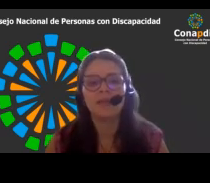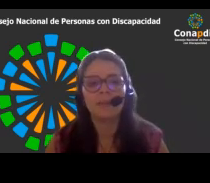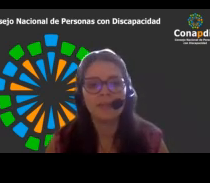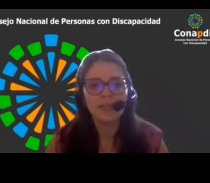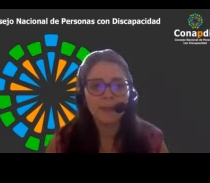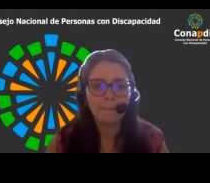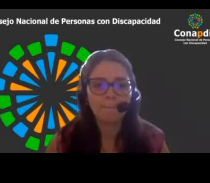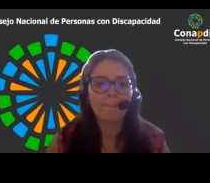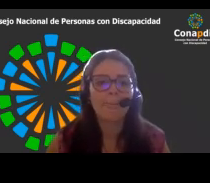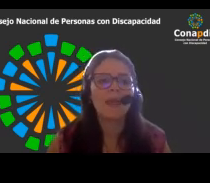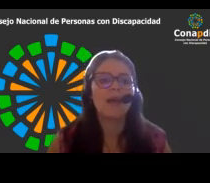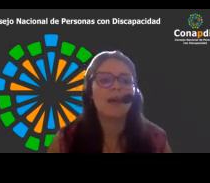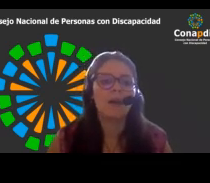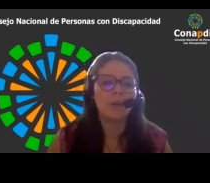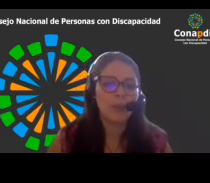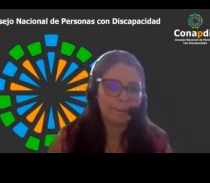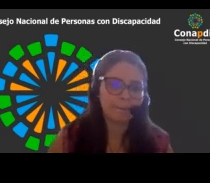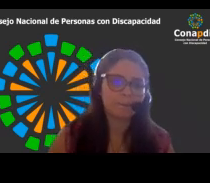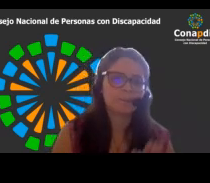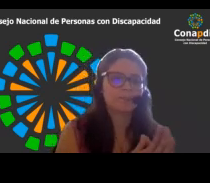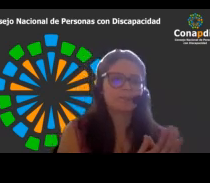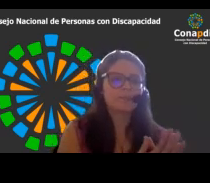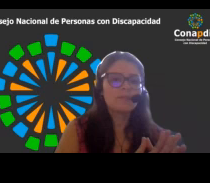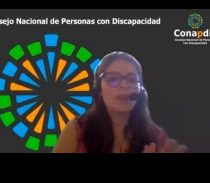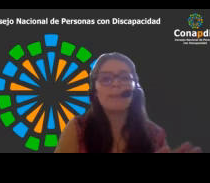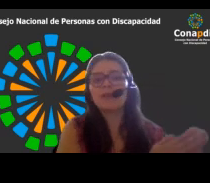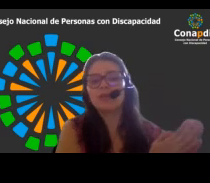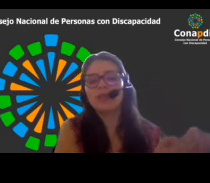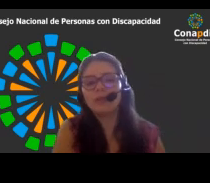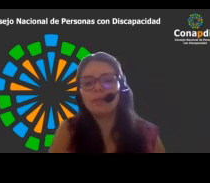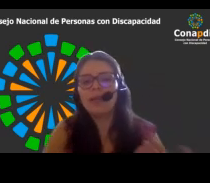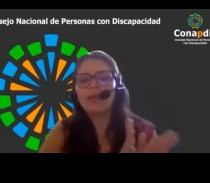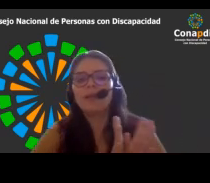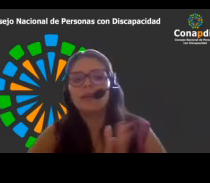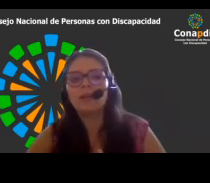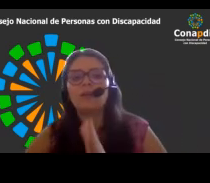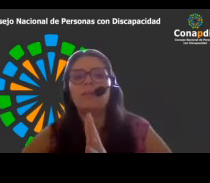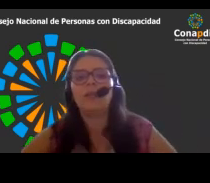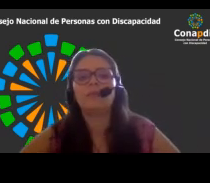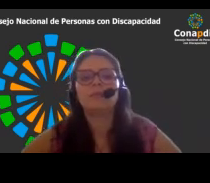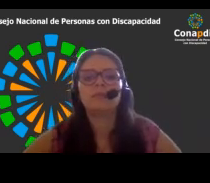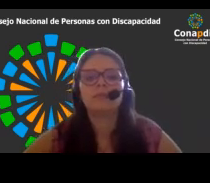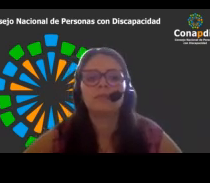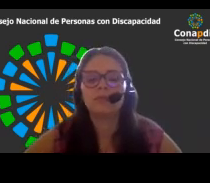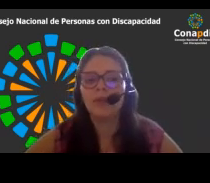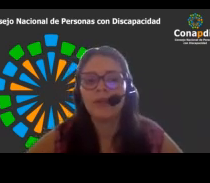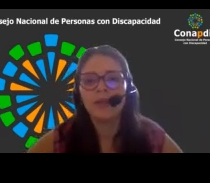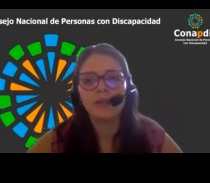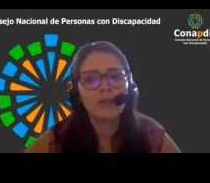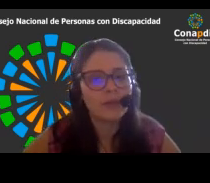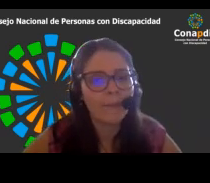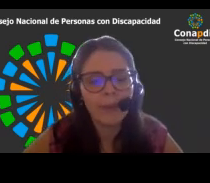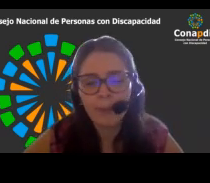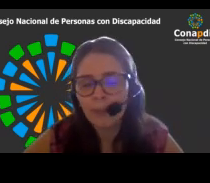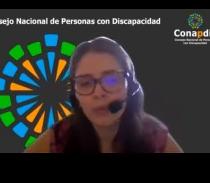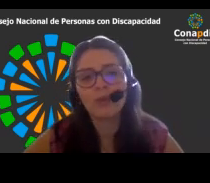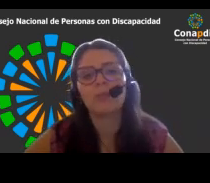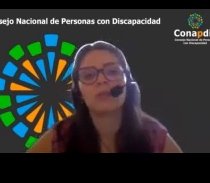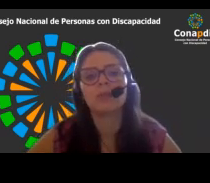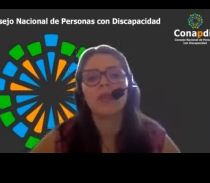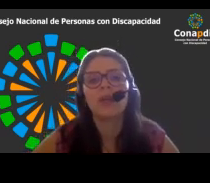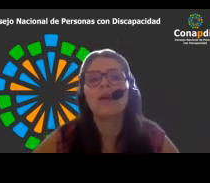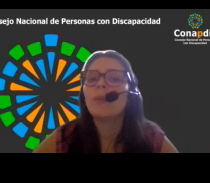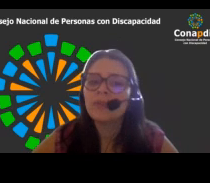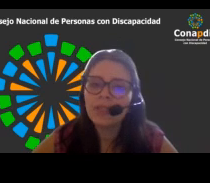persona con discapacidad ahora persona normal y normal verdad estos también